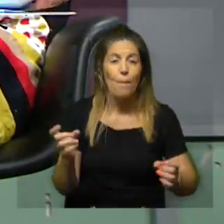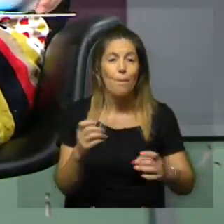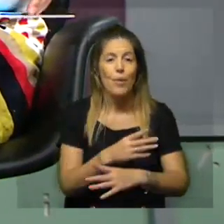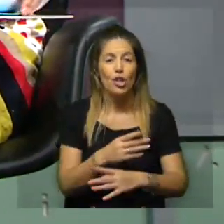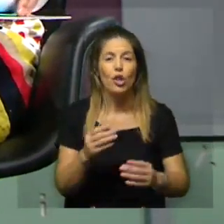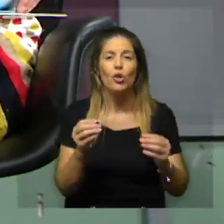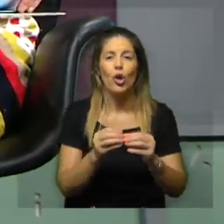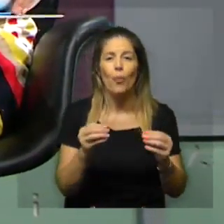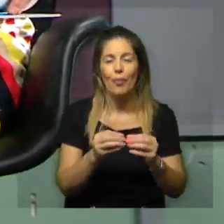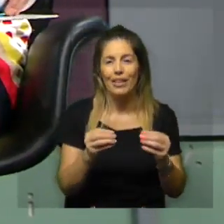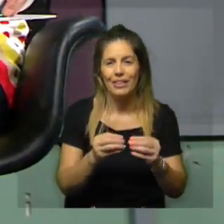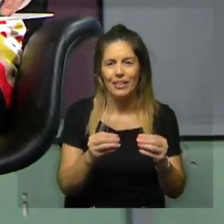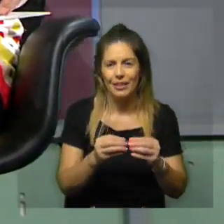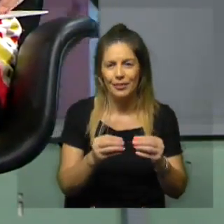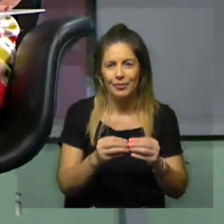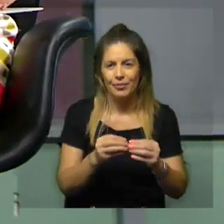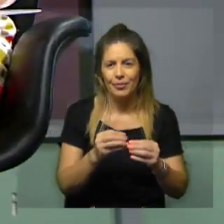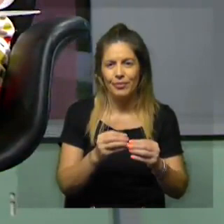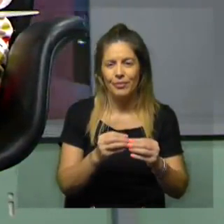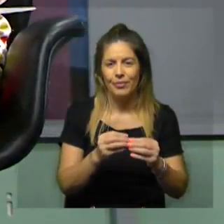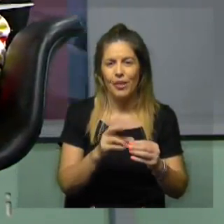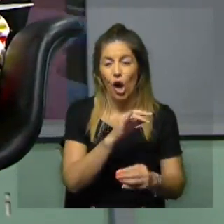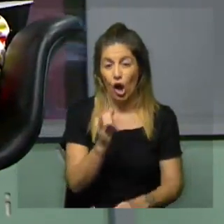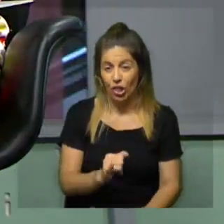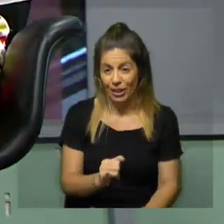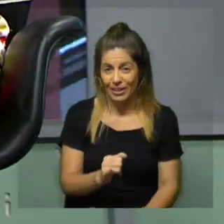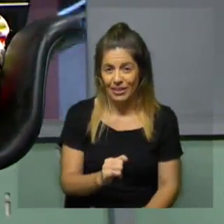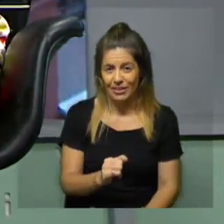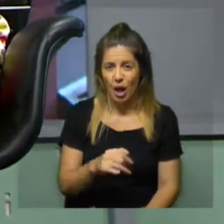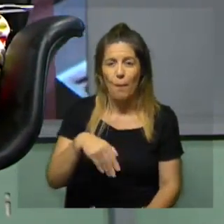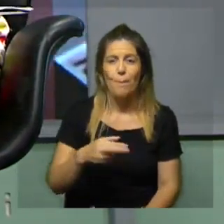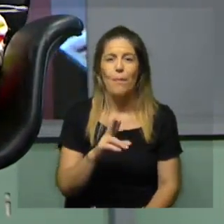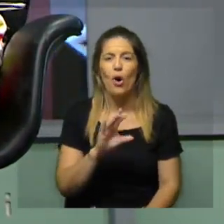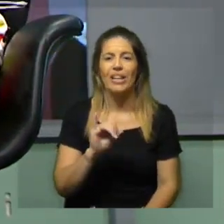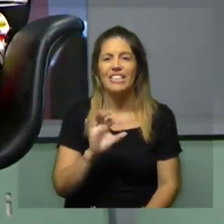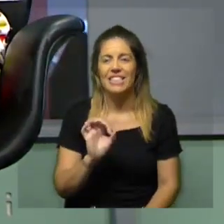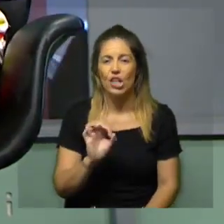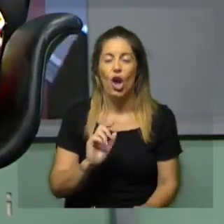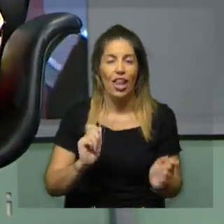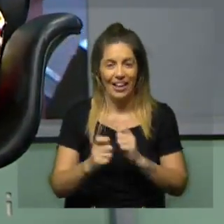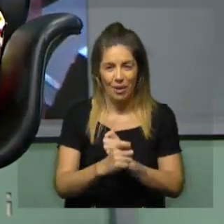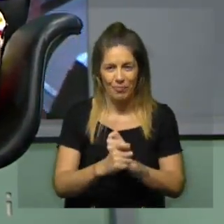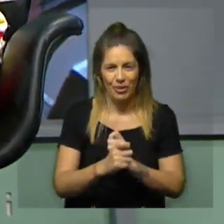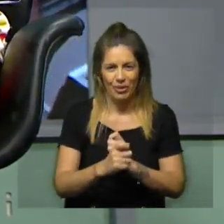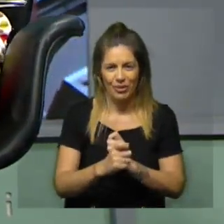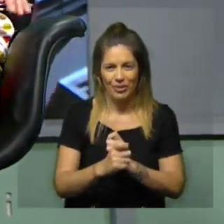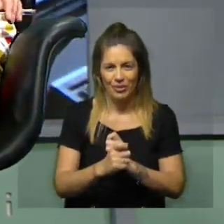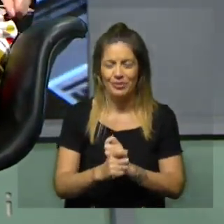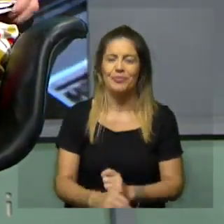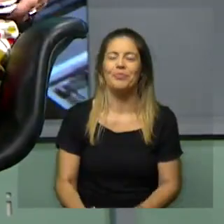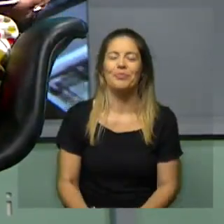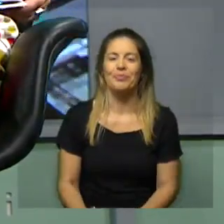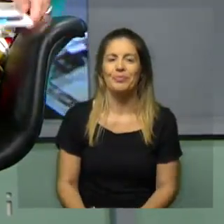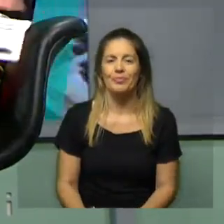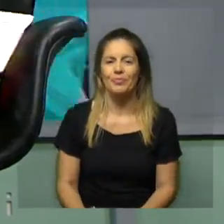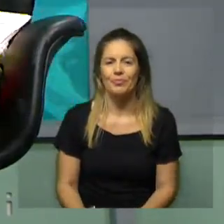nuestro compañero Juan Pablo Rodríguez. Juan Pablo. Mauricio. Le cambio por un Mauricio Pérez. Le hizo suavecito para decirme. A ver si alguien me